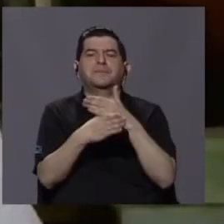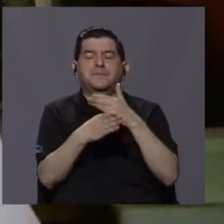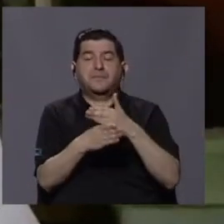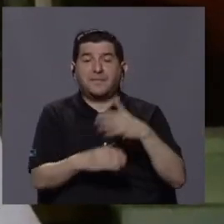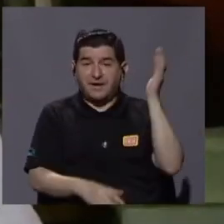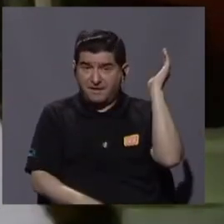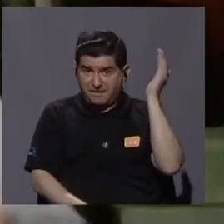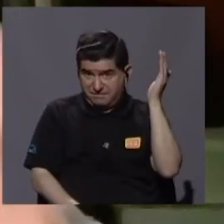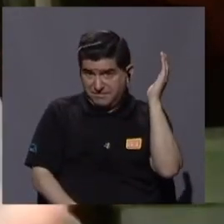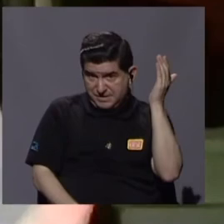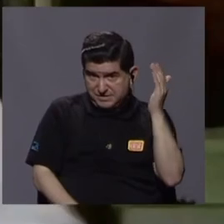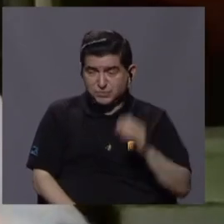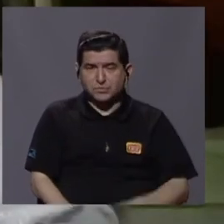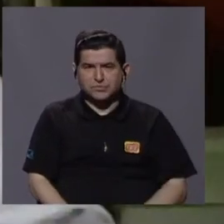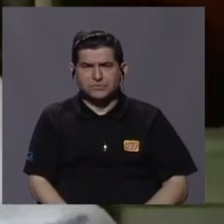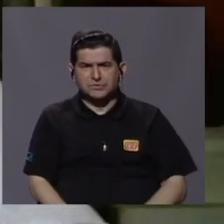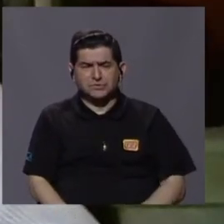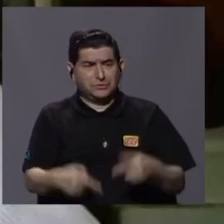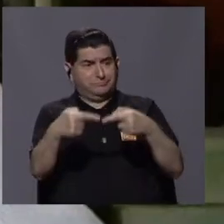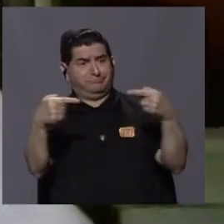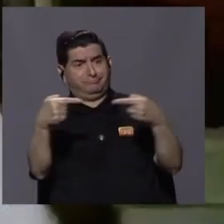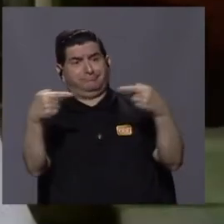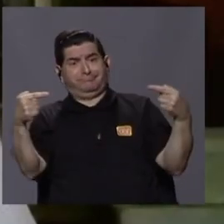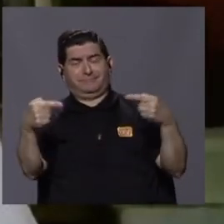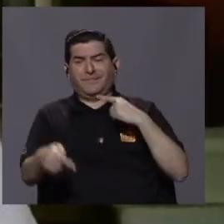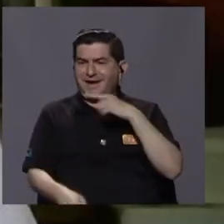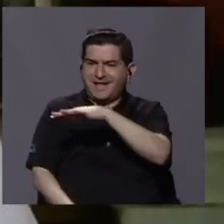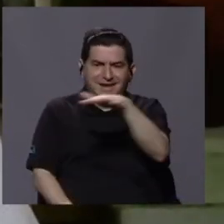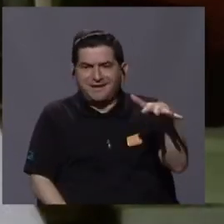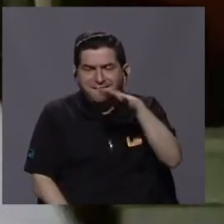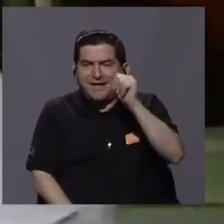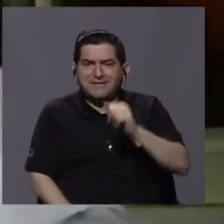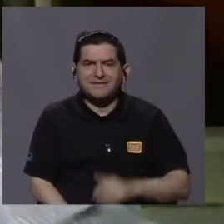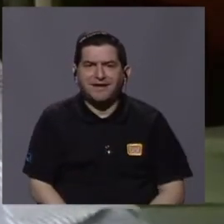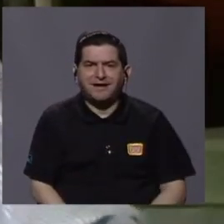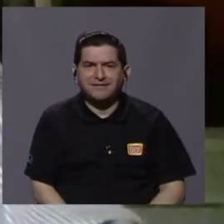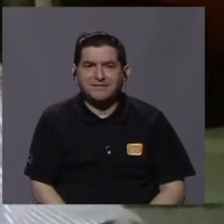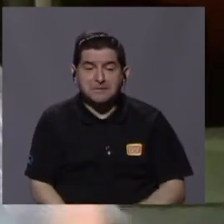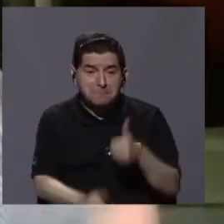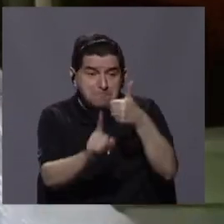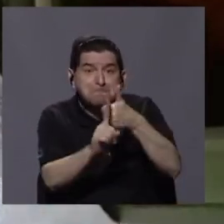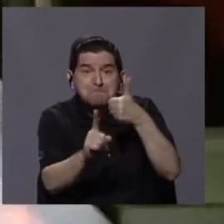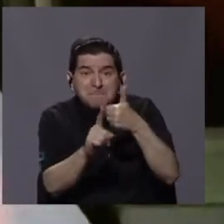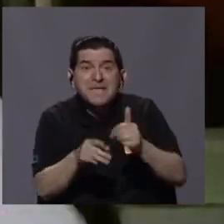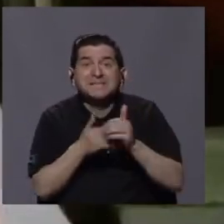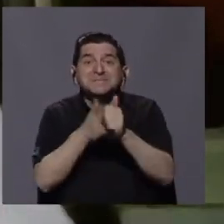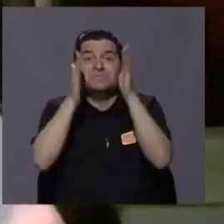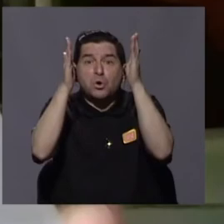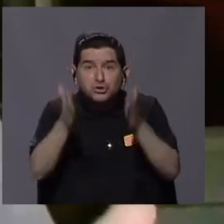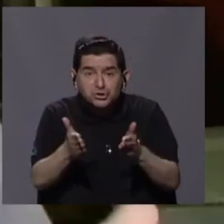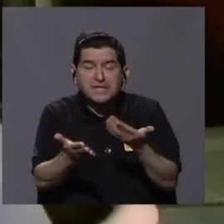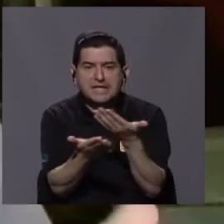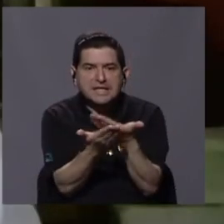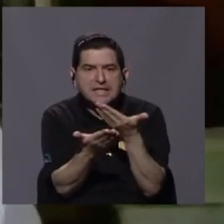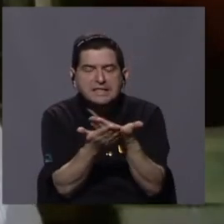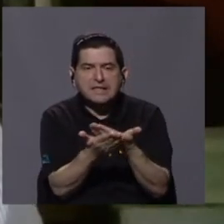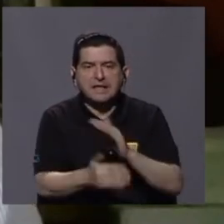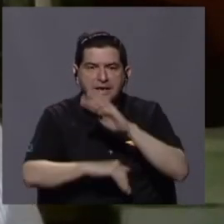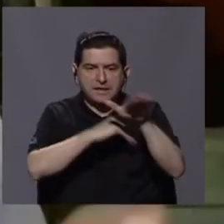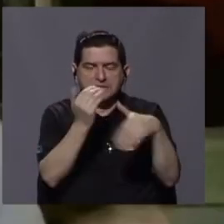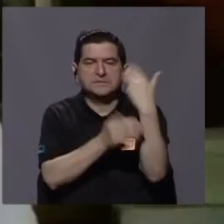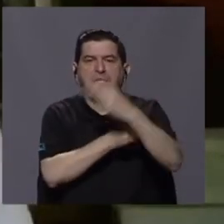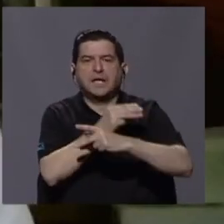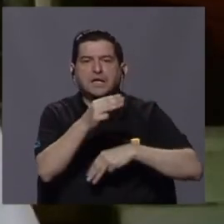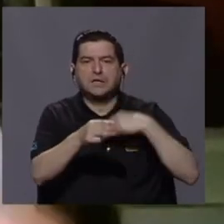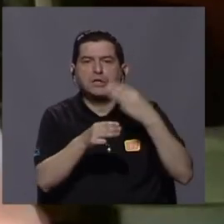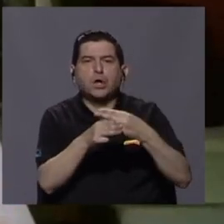discurso contrasta brutalmente con la realidad que estos mismos líderes han podido constatar en el resto del mundo